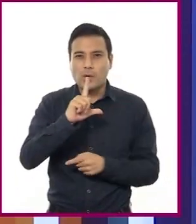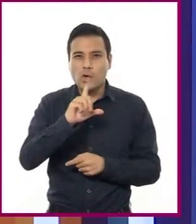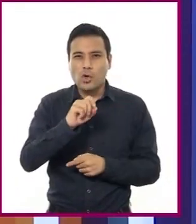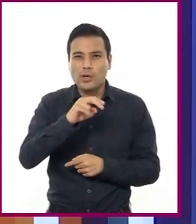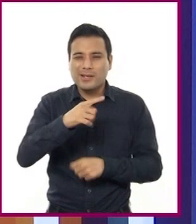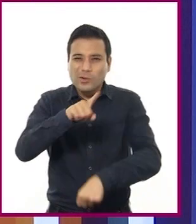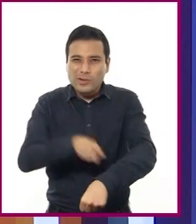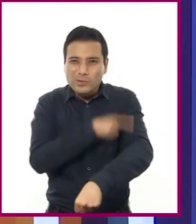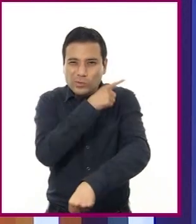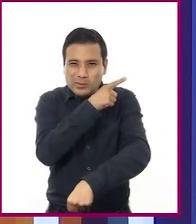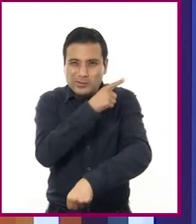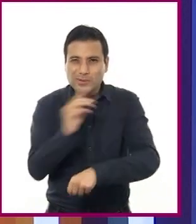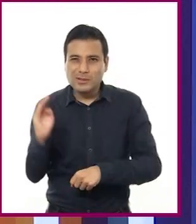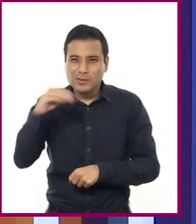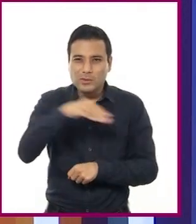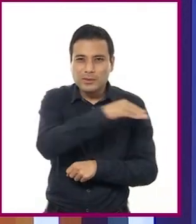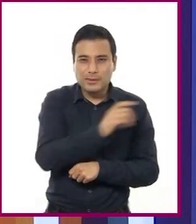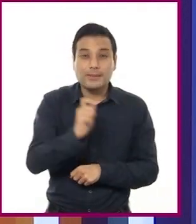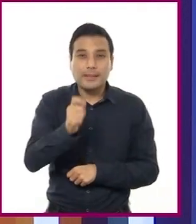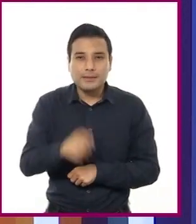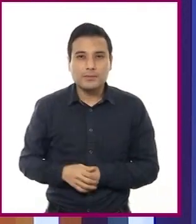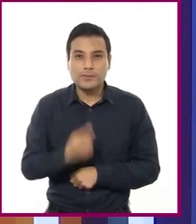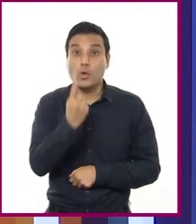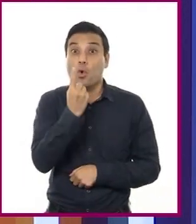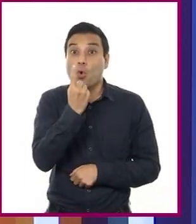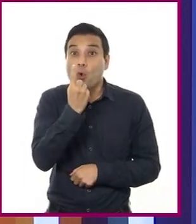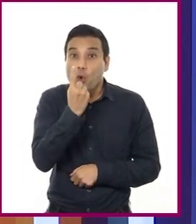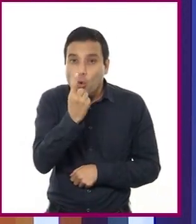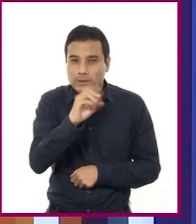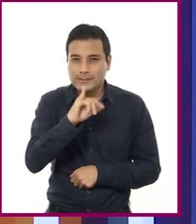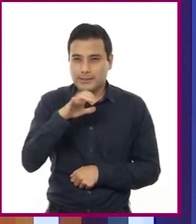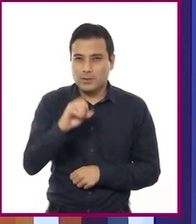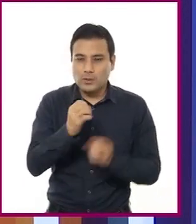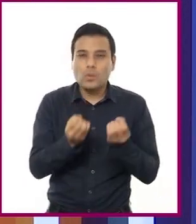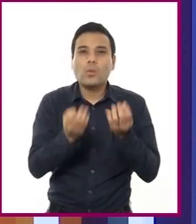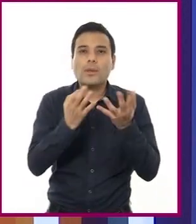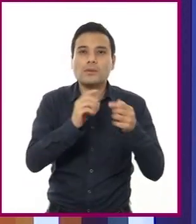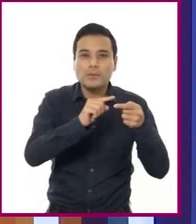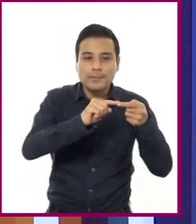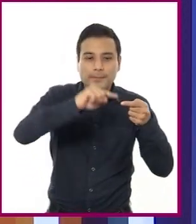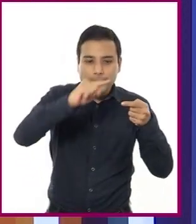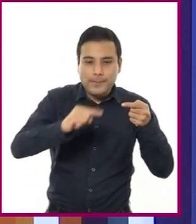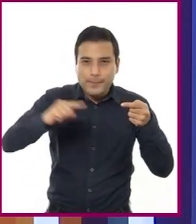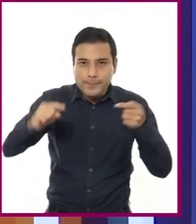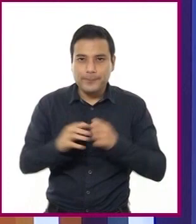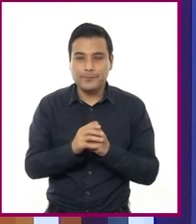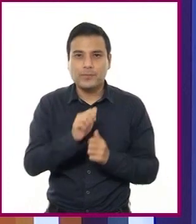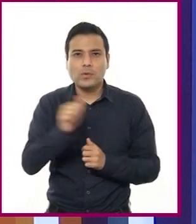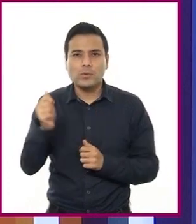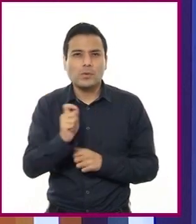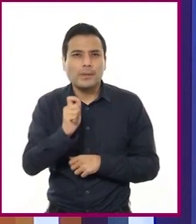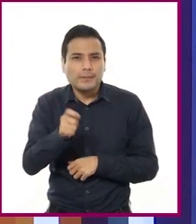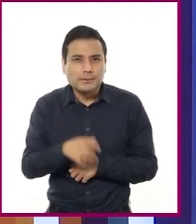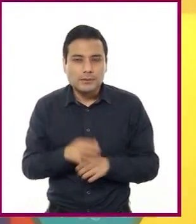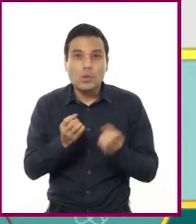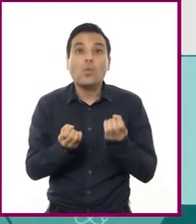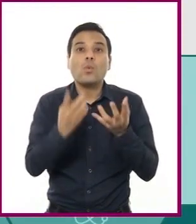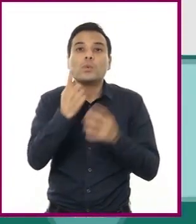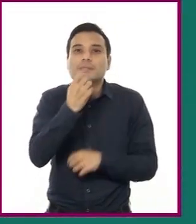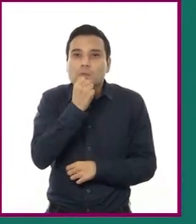cuánta distancia recorre la onda en un ciclo, mientras que la frecuencia nos dice el número de ciclos completos por